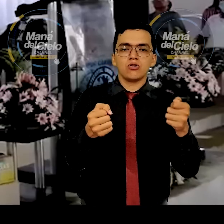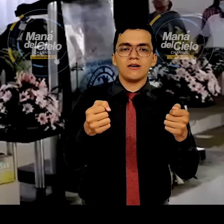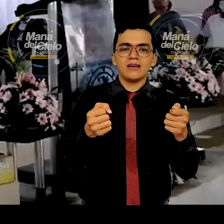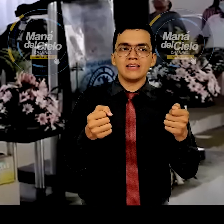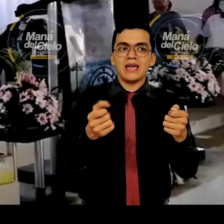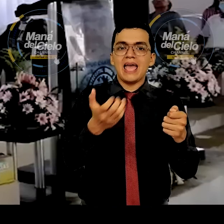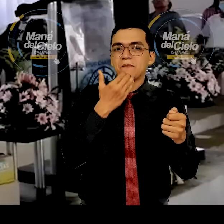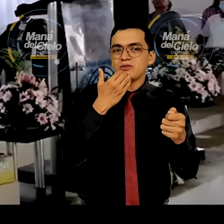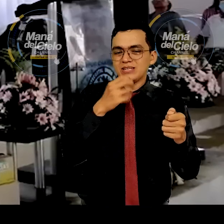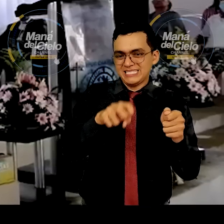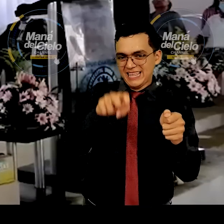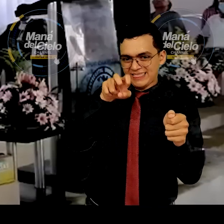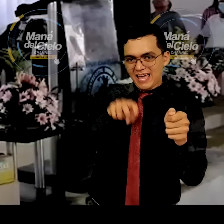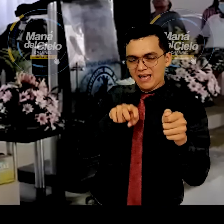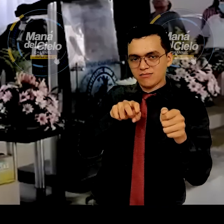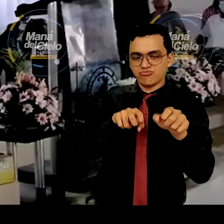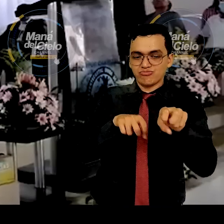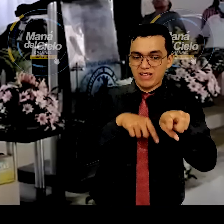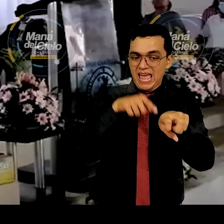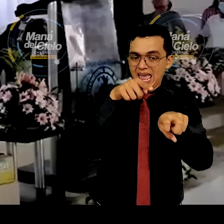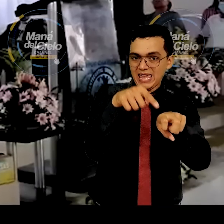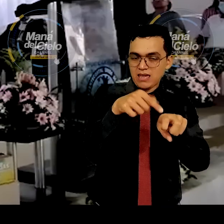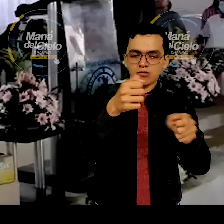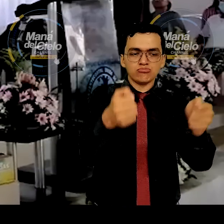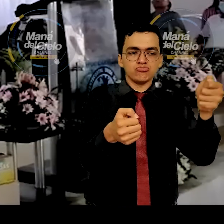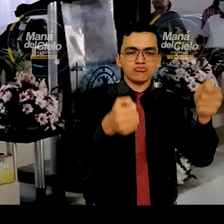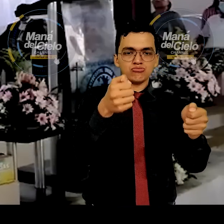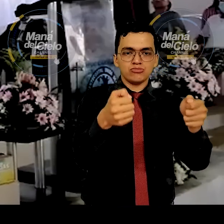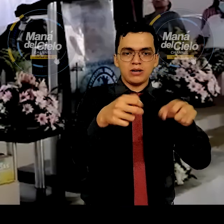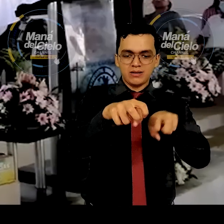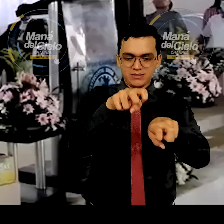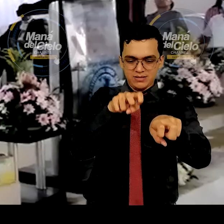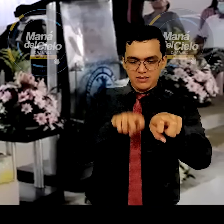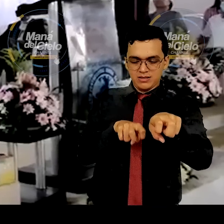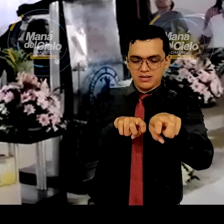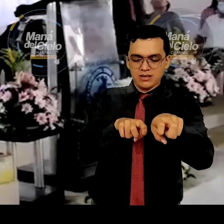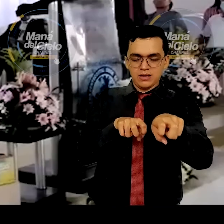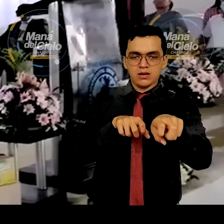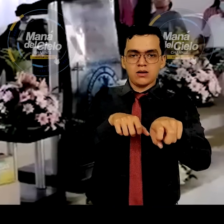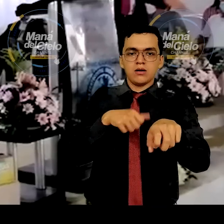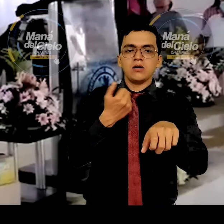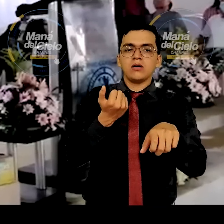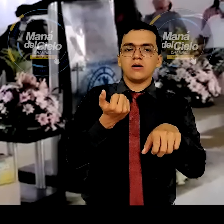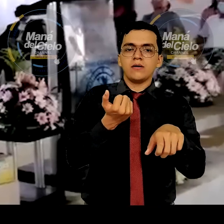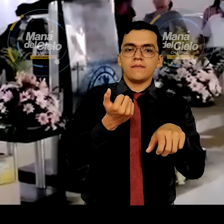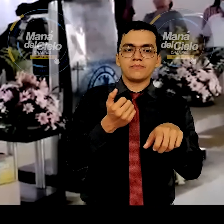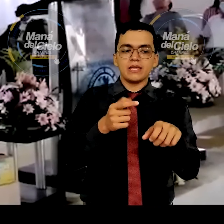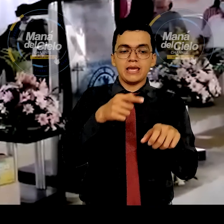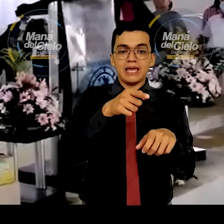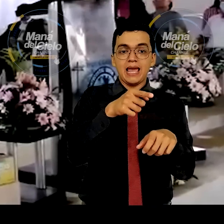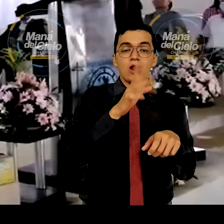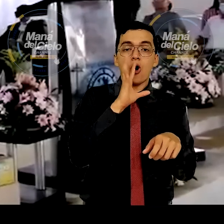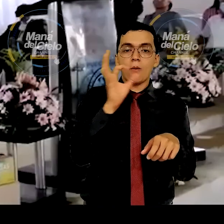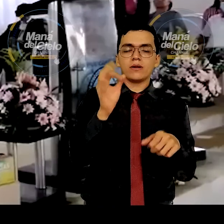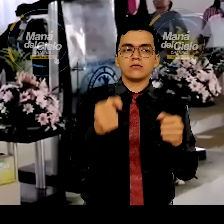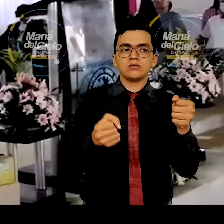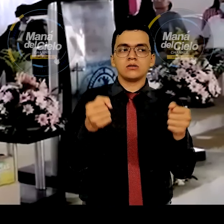indeciso. Que uno no sabe si quiere ir para allá o para acá. Y él está y dice, Dios mío, decídete para allá o